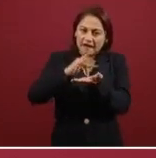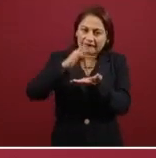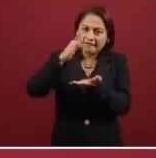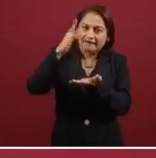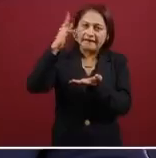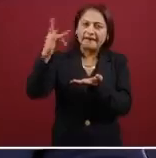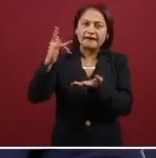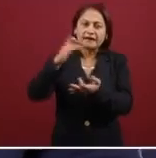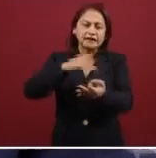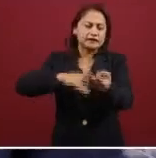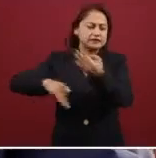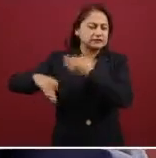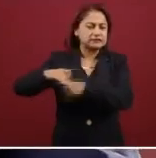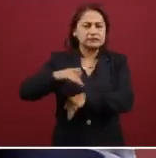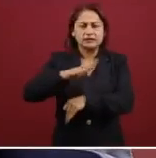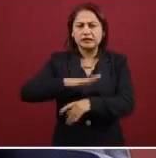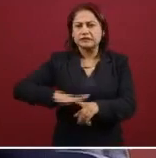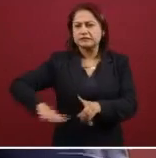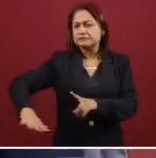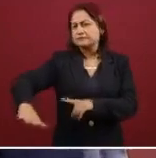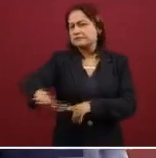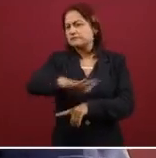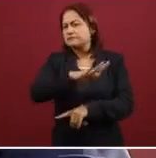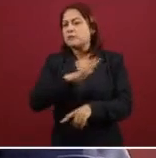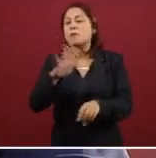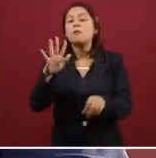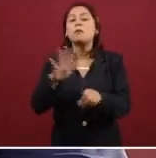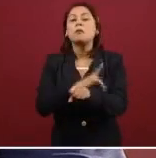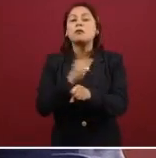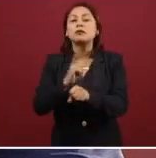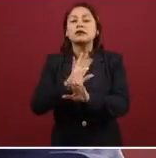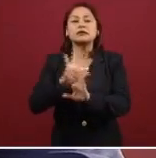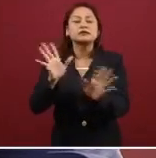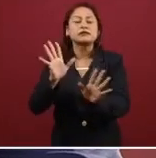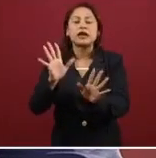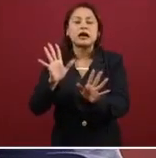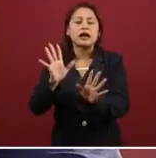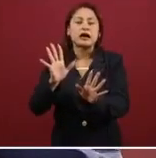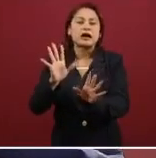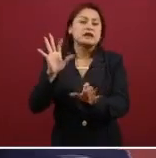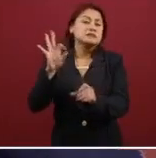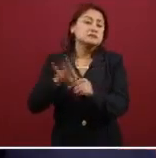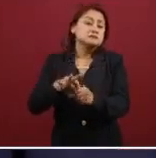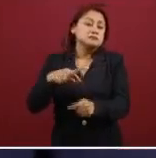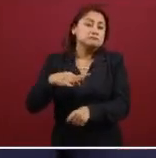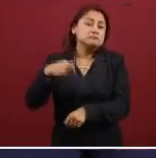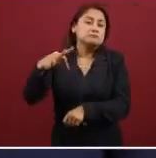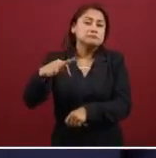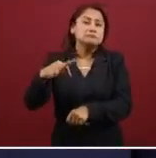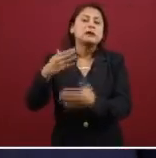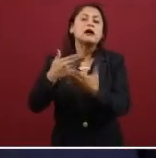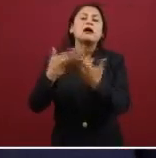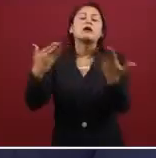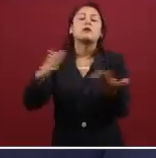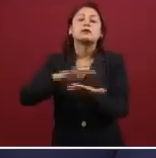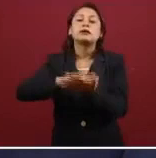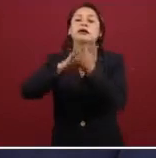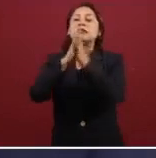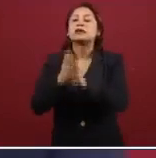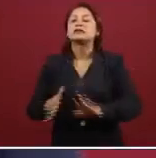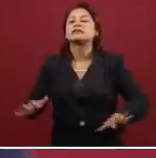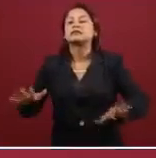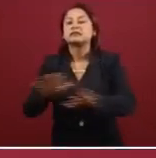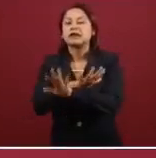porque se logró este cambio para dejar atrás todo